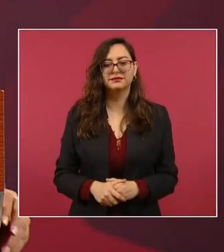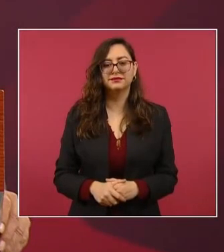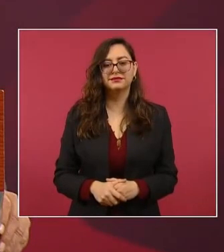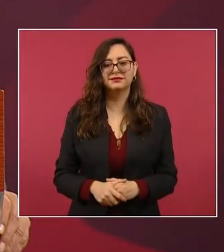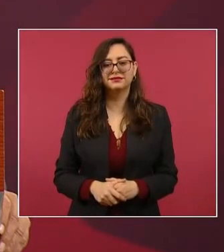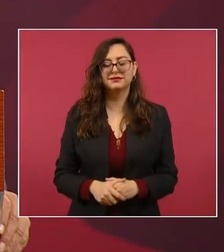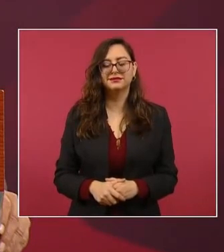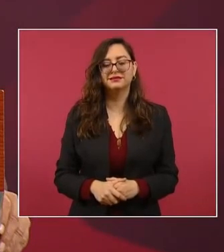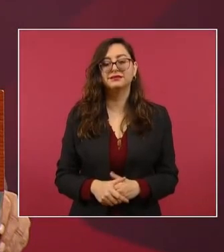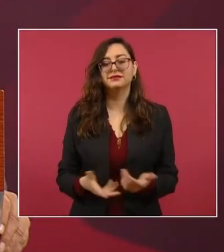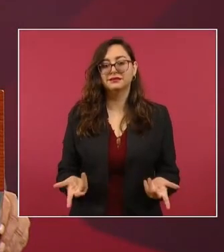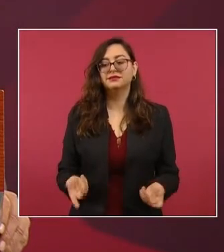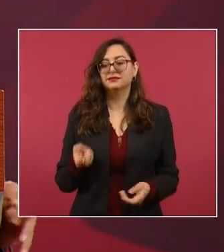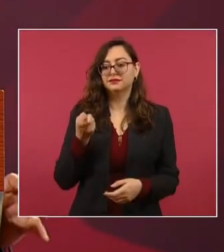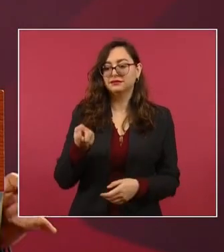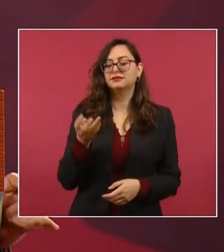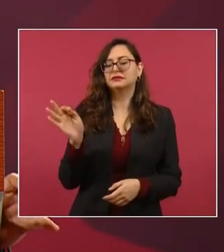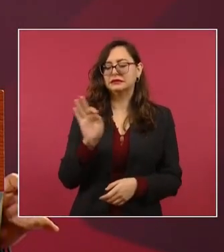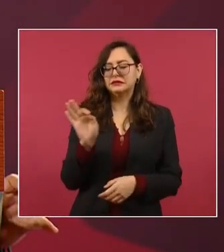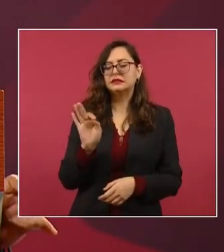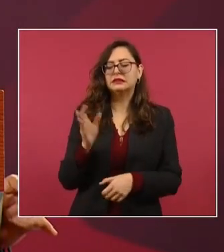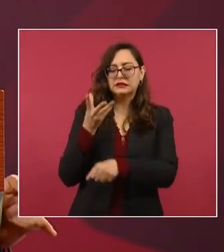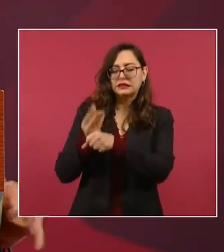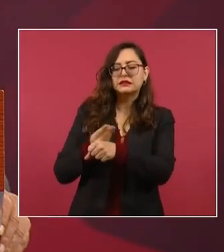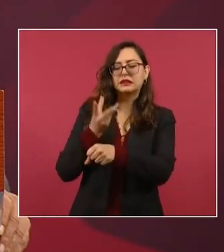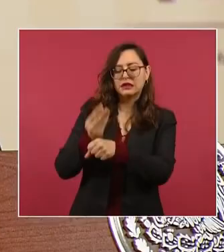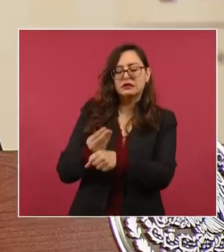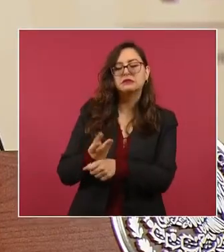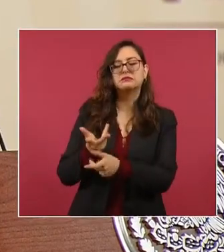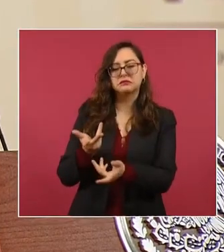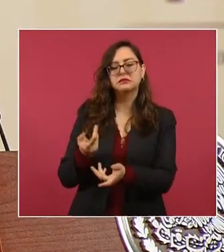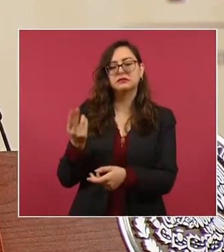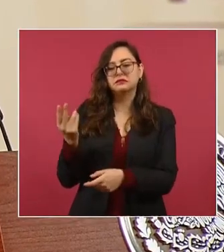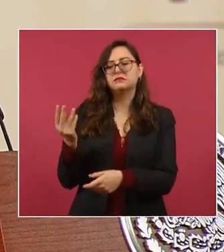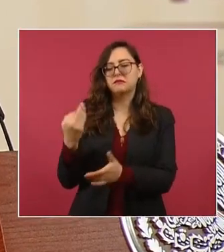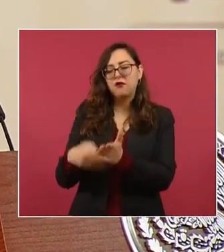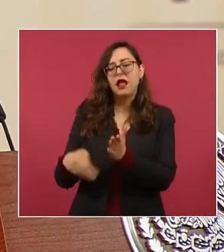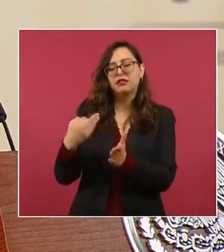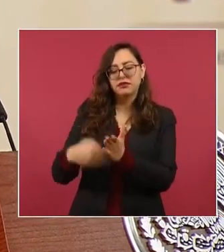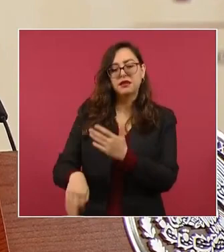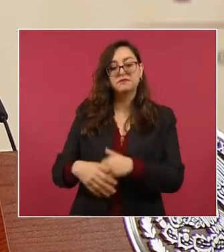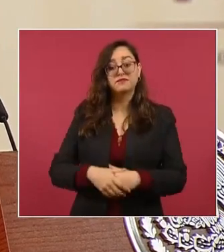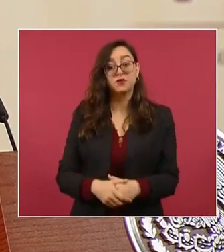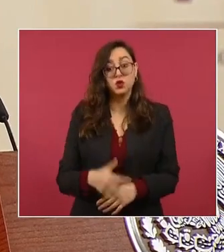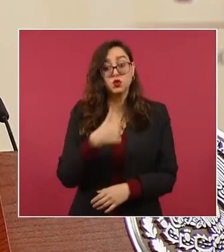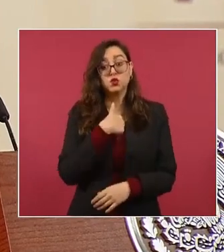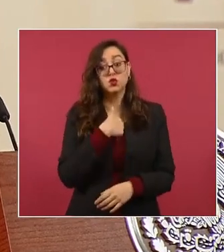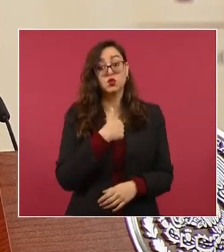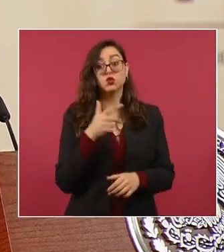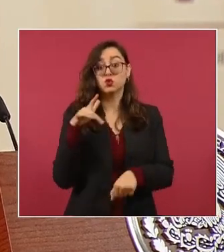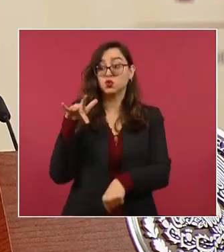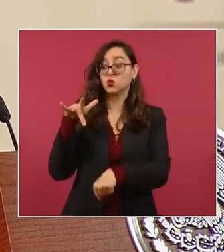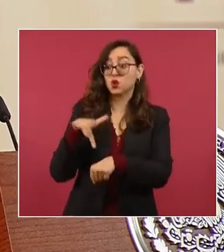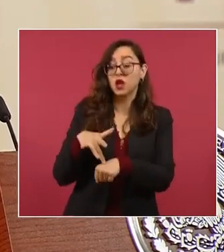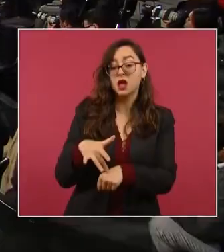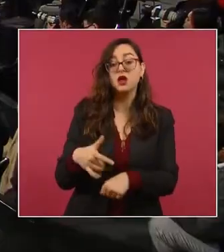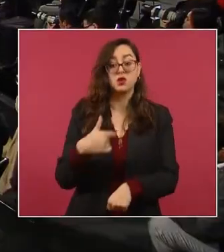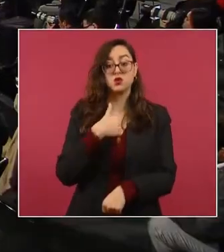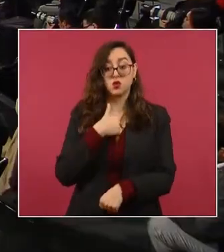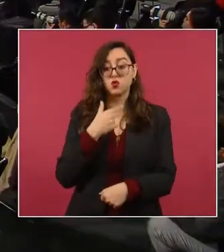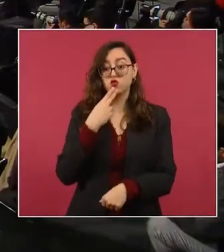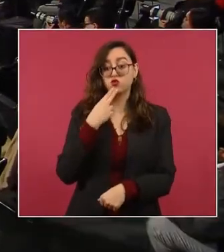falta seguramente un poco de mantenimiento. Exacto. ¿Sí? Yo lo he usado cuando voy por allá,